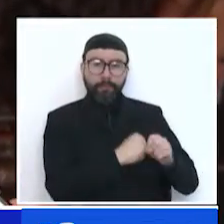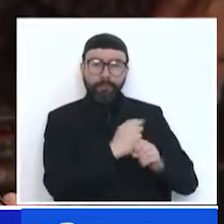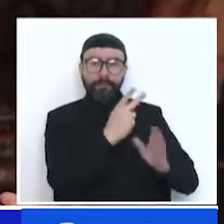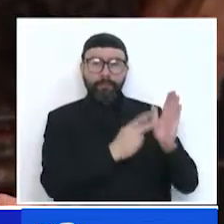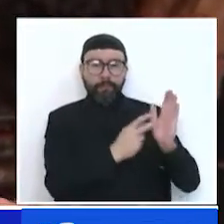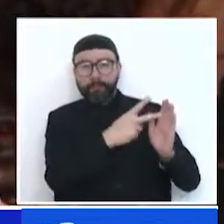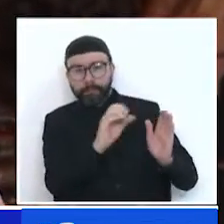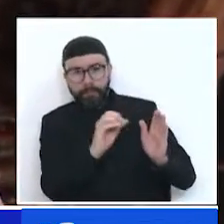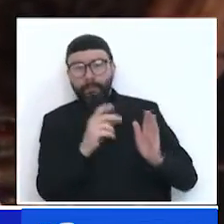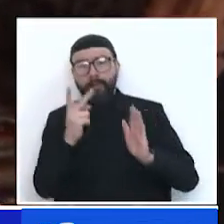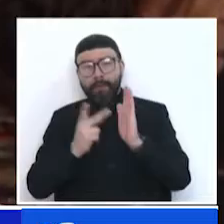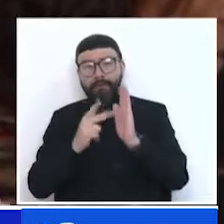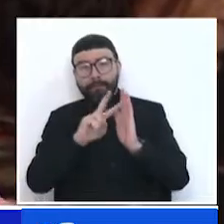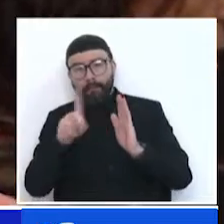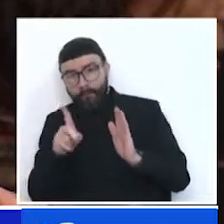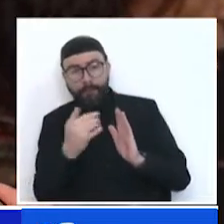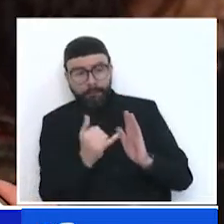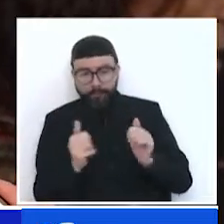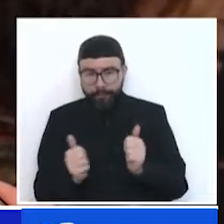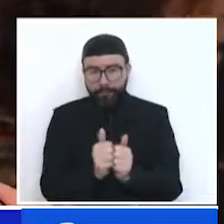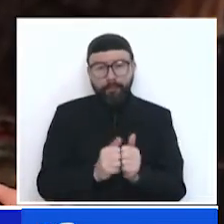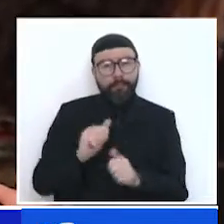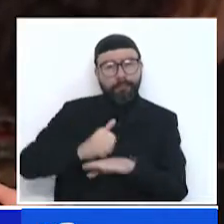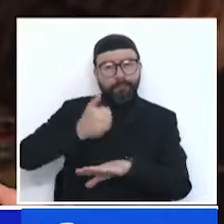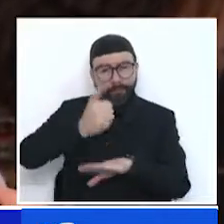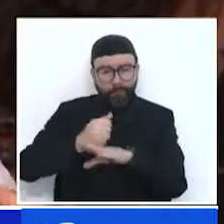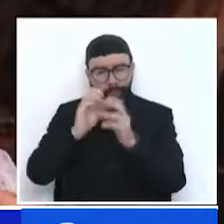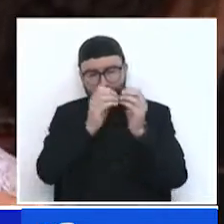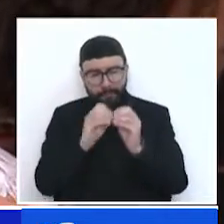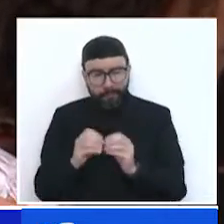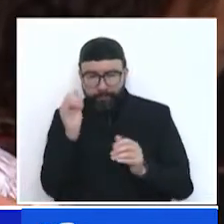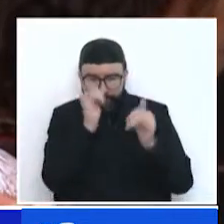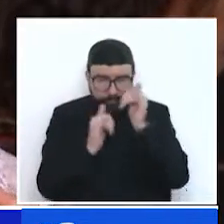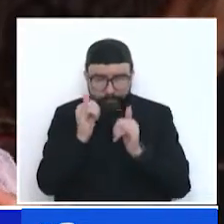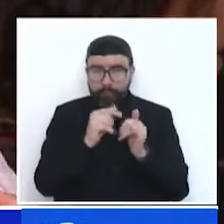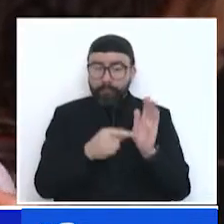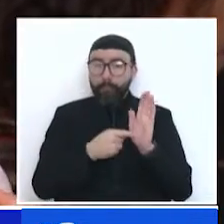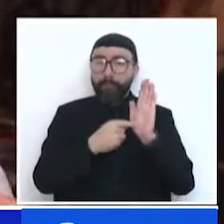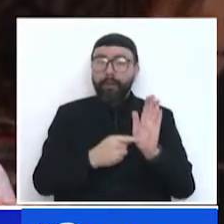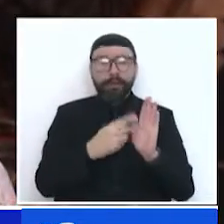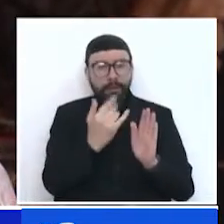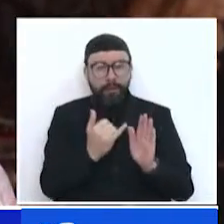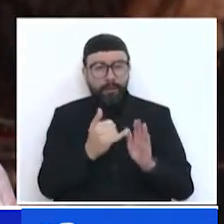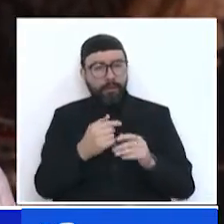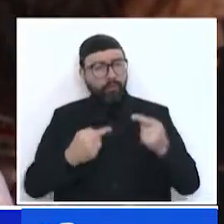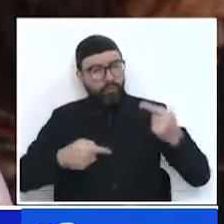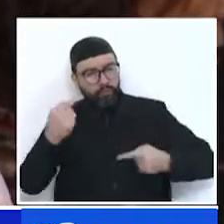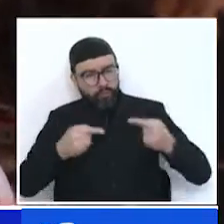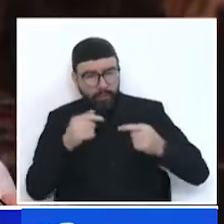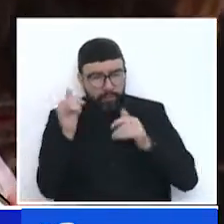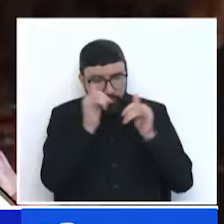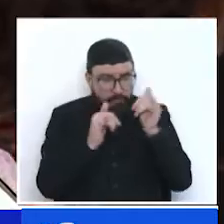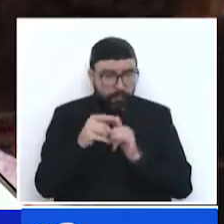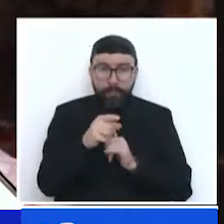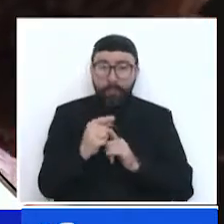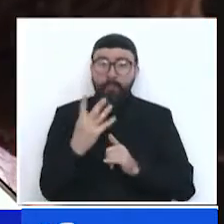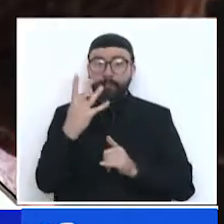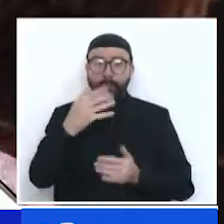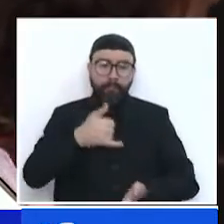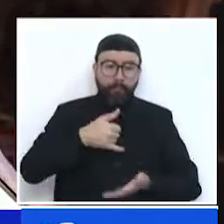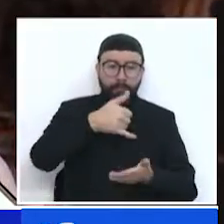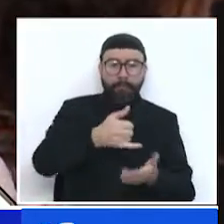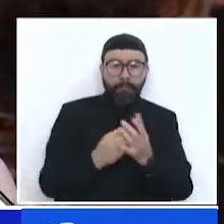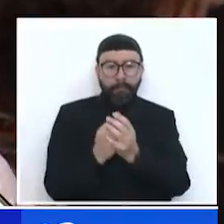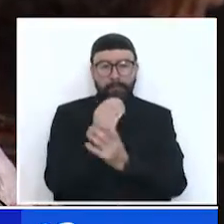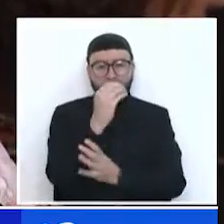con el acompañamiento de los directores y productores, una muestra de cortometraje en competencia que entrega 4 premios Palma de Cera del